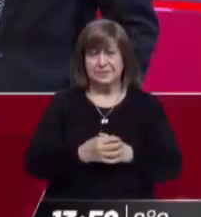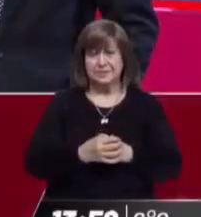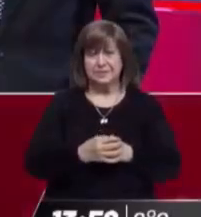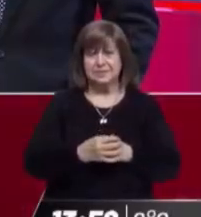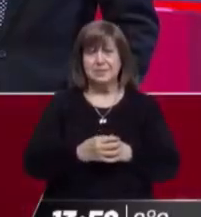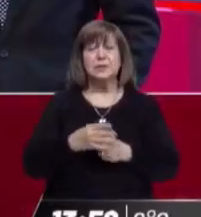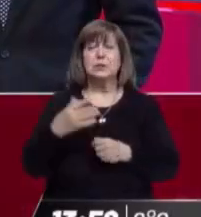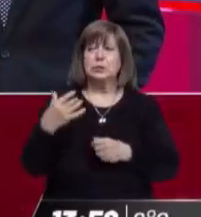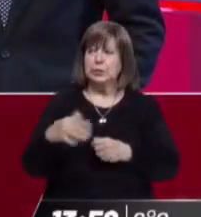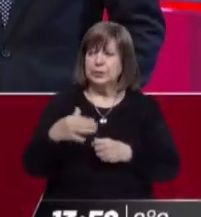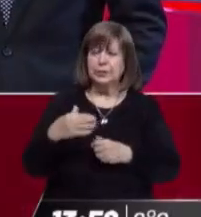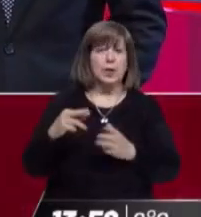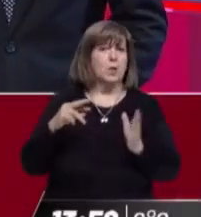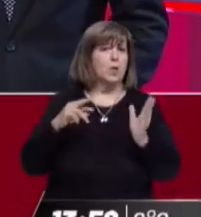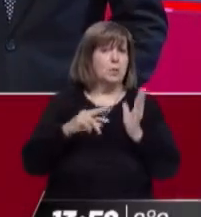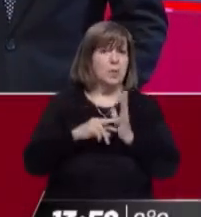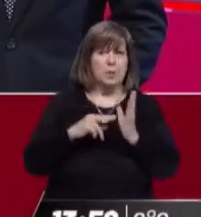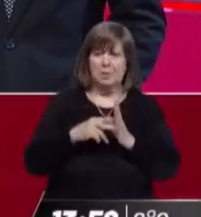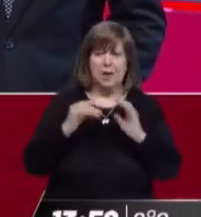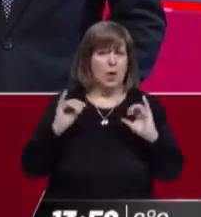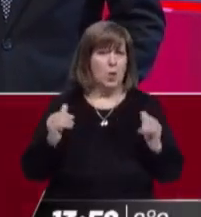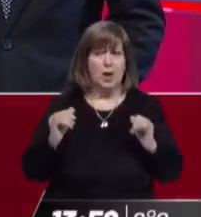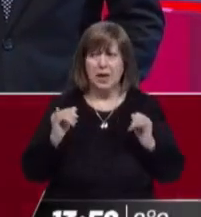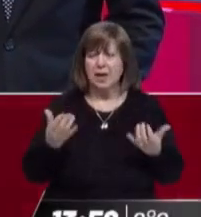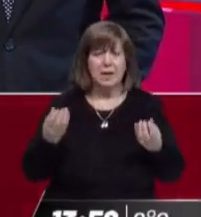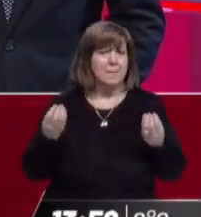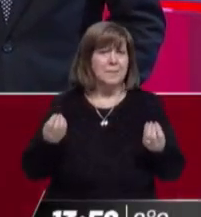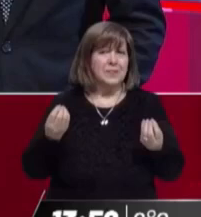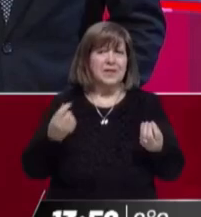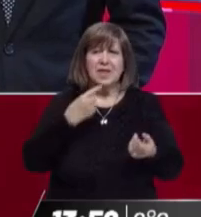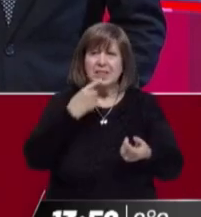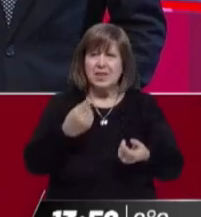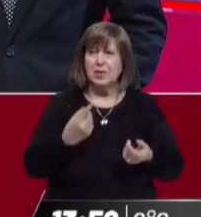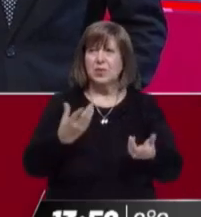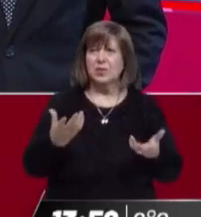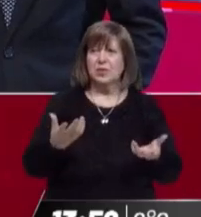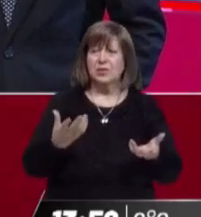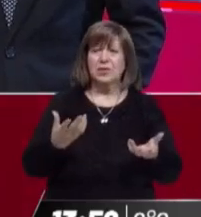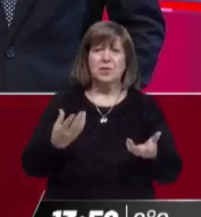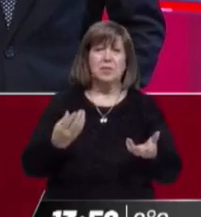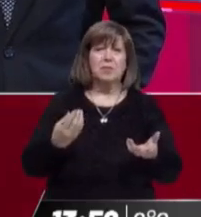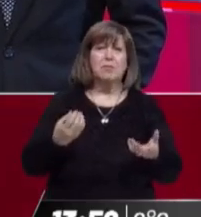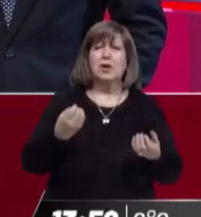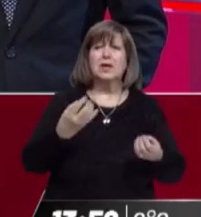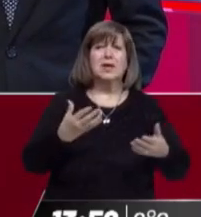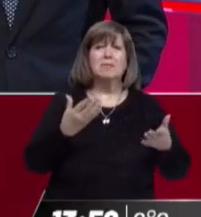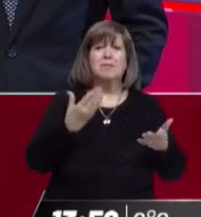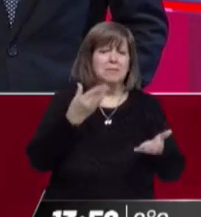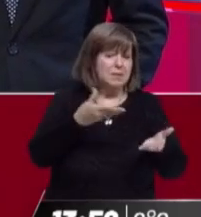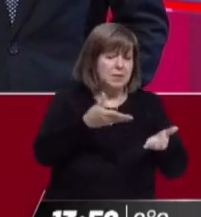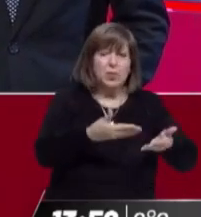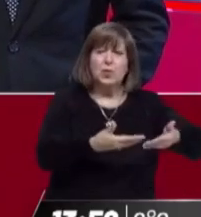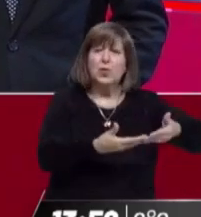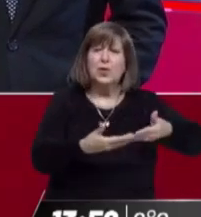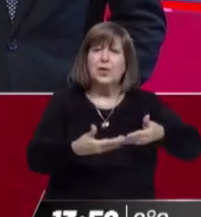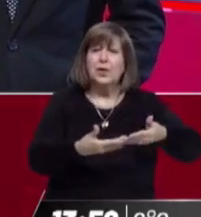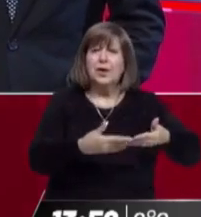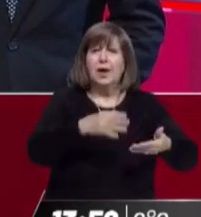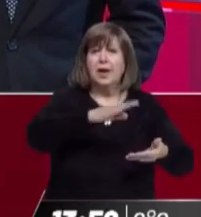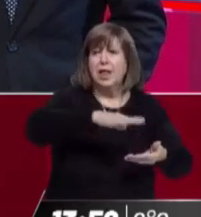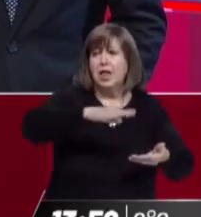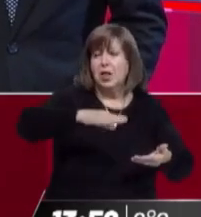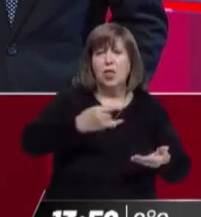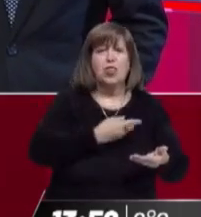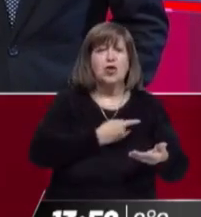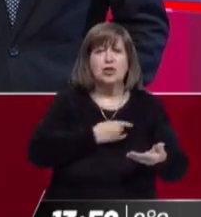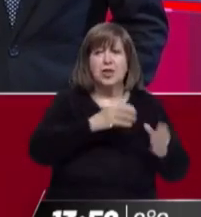La problemática está expuesta, Juan. No sé si se mencionó en el lugar hacia dónde se derivarían los casos, claro. Si esto sí